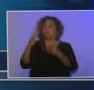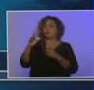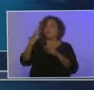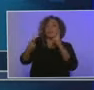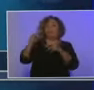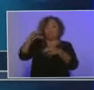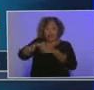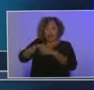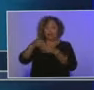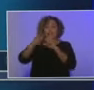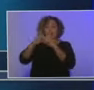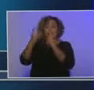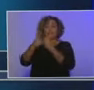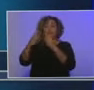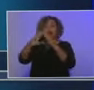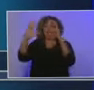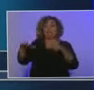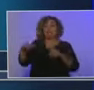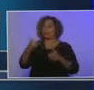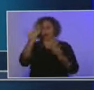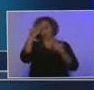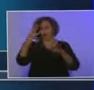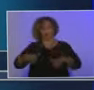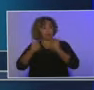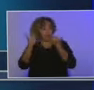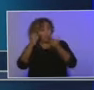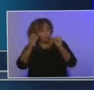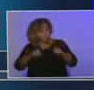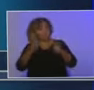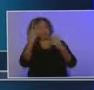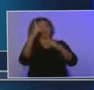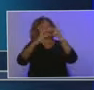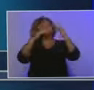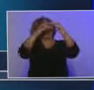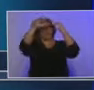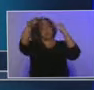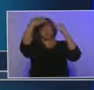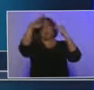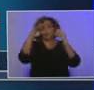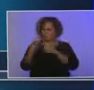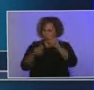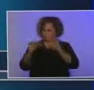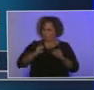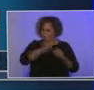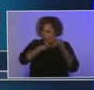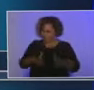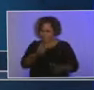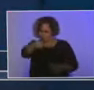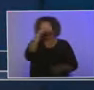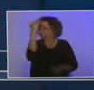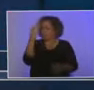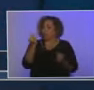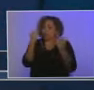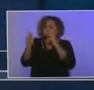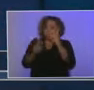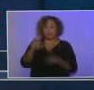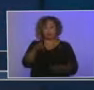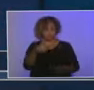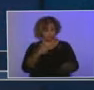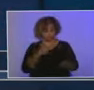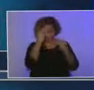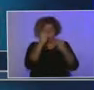decir con certeza cuánta gente con techos azules existe. Y yo decía, pues si lo que tienen que preguntar a los alcaldes. Así es. Y, Felina, yo te tengo que decir